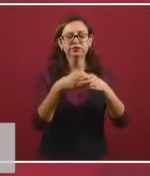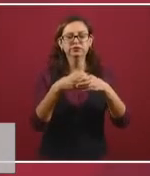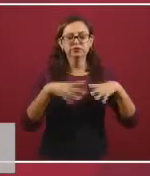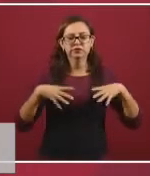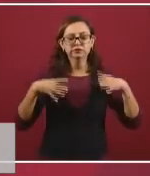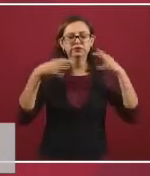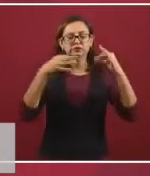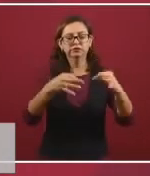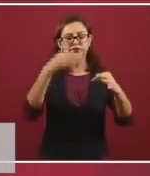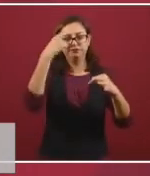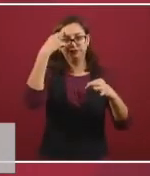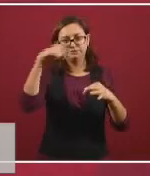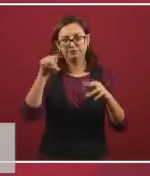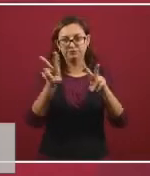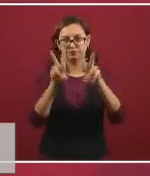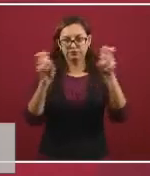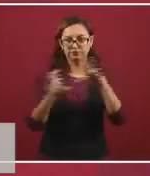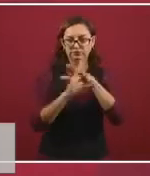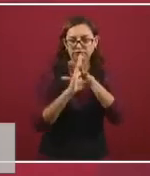frontera norte de México.